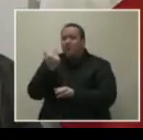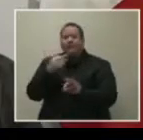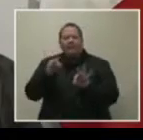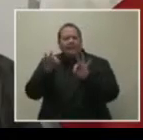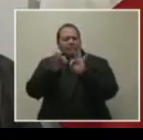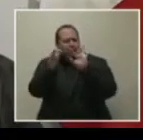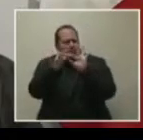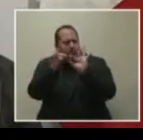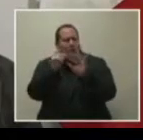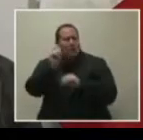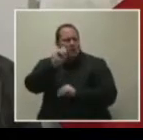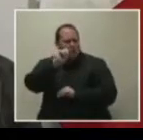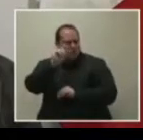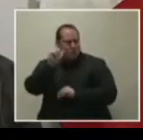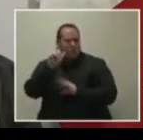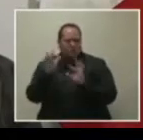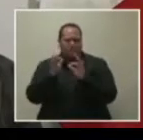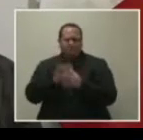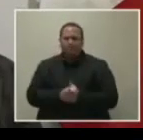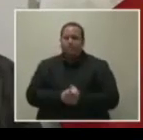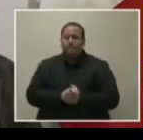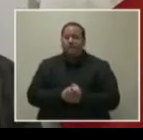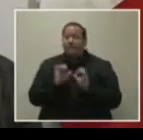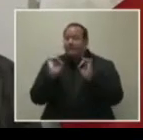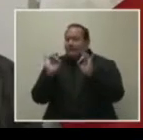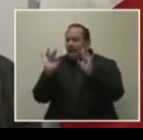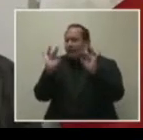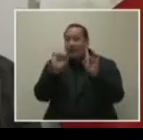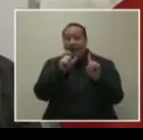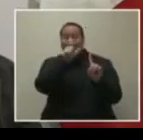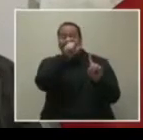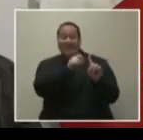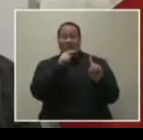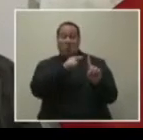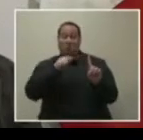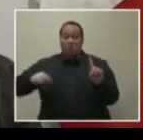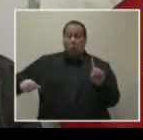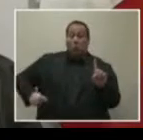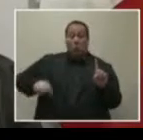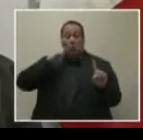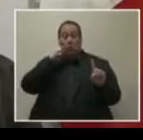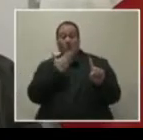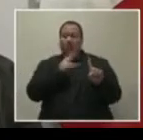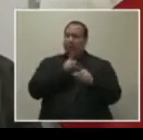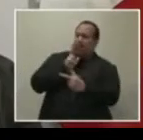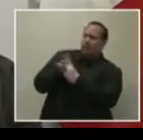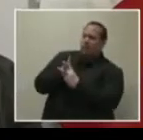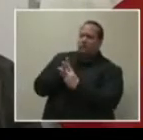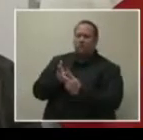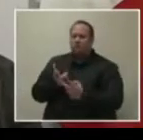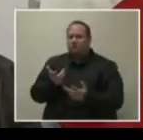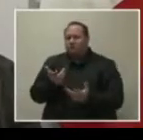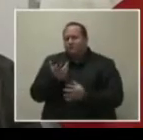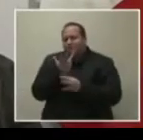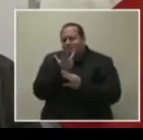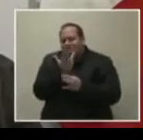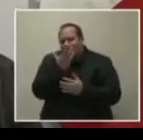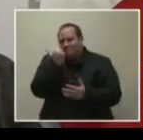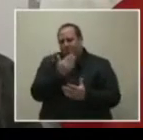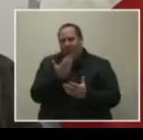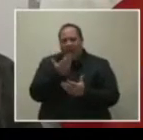de manera profesional que esa situación no lo convierte en alguien responsable de un homicidio por ahora. No